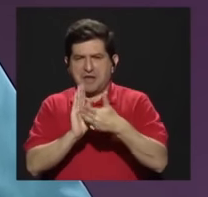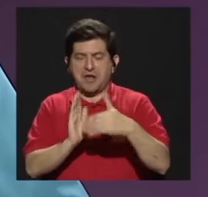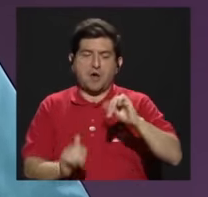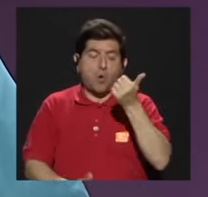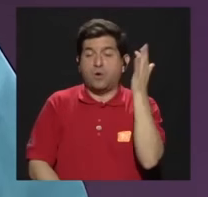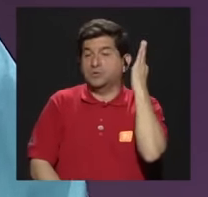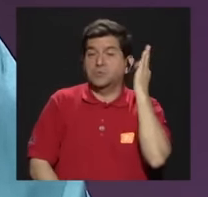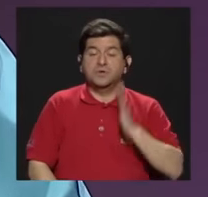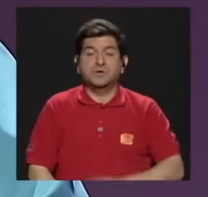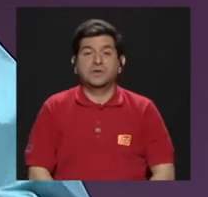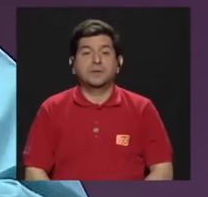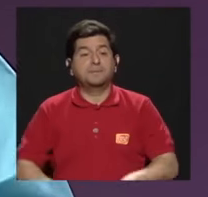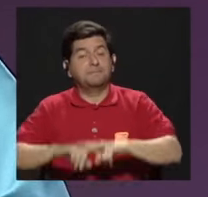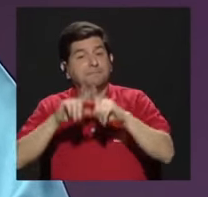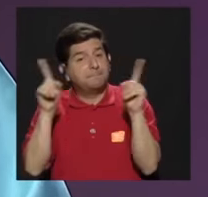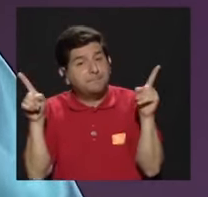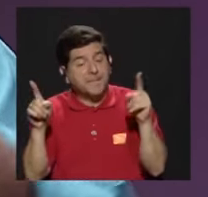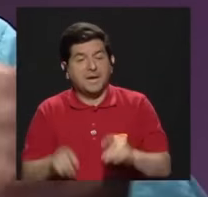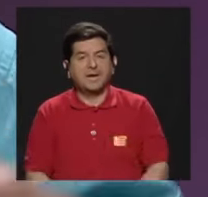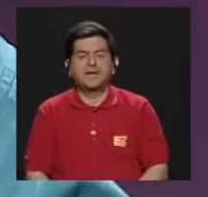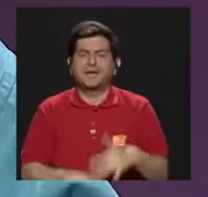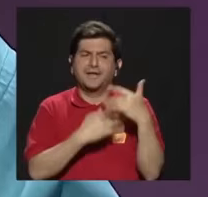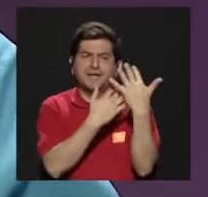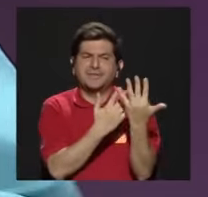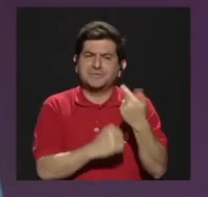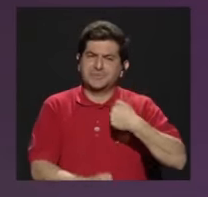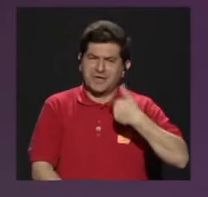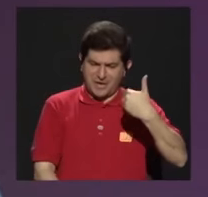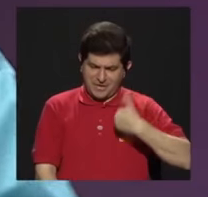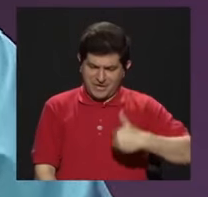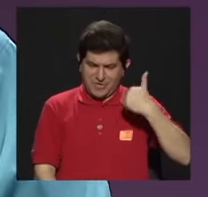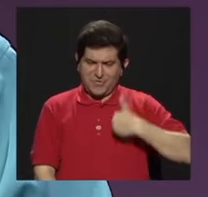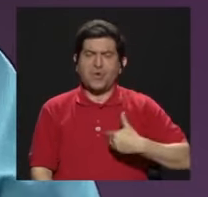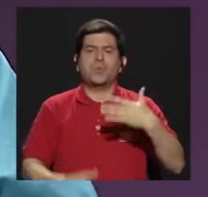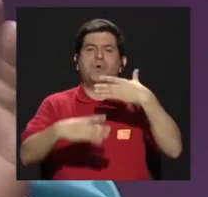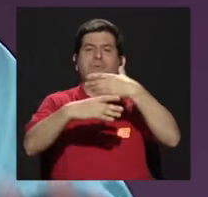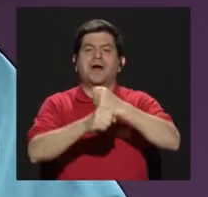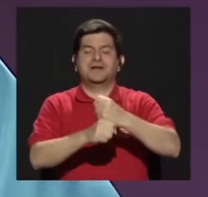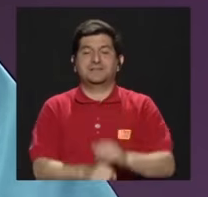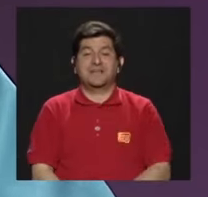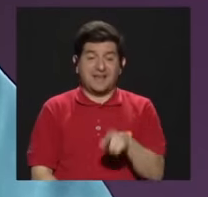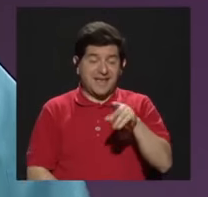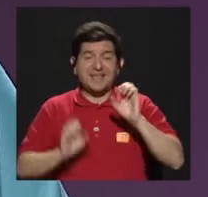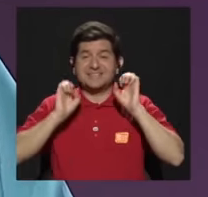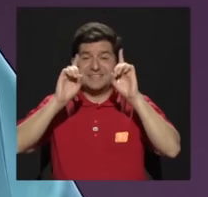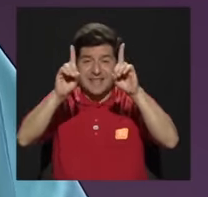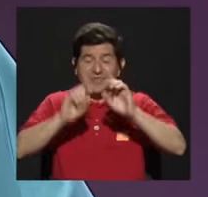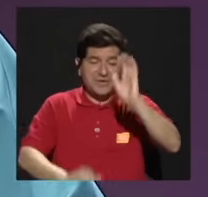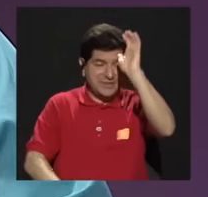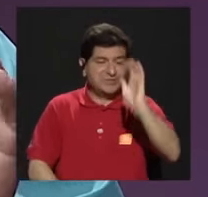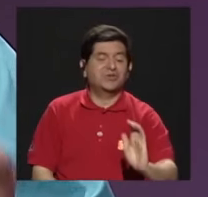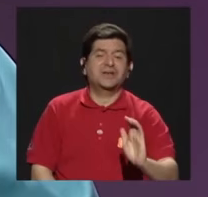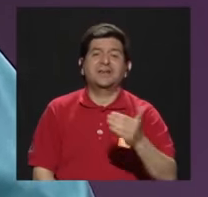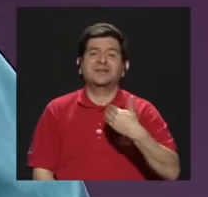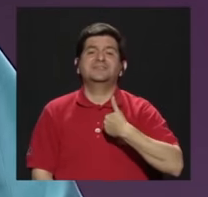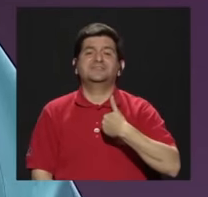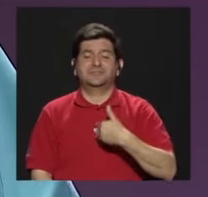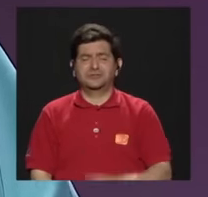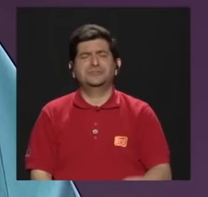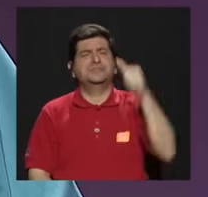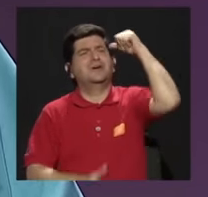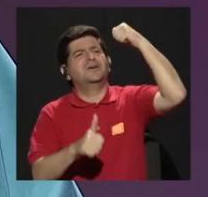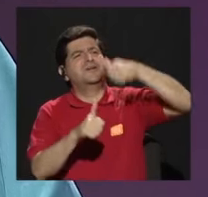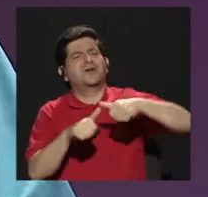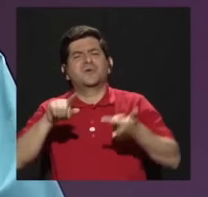mujer. Pero es de esperarse que yo como hombre tenga que hacerlo. Así nos educaron desde chiquitillos, ¿eh? Yo me acuerdo